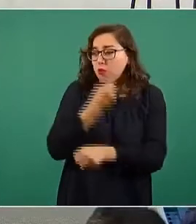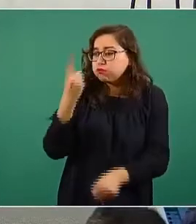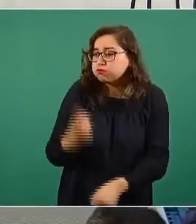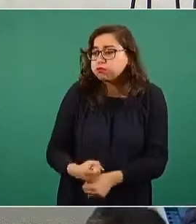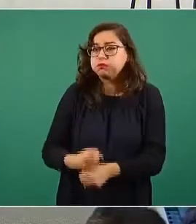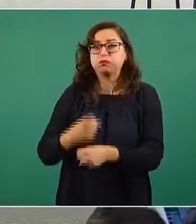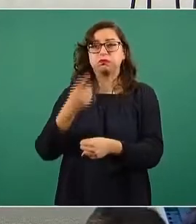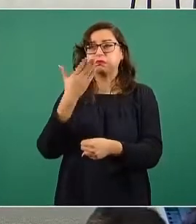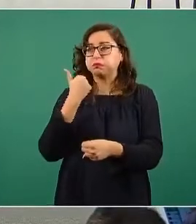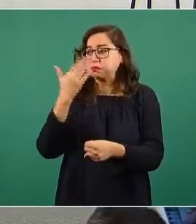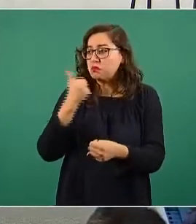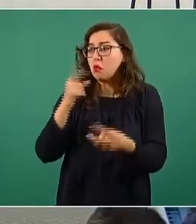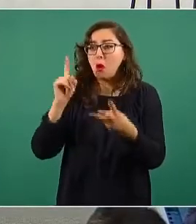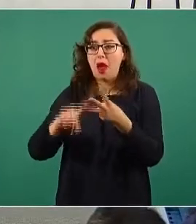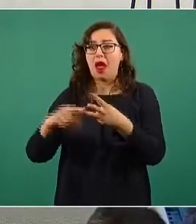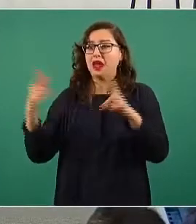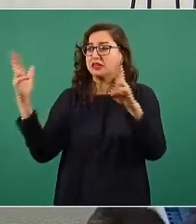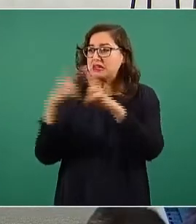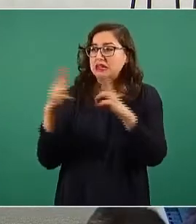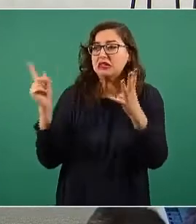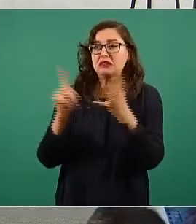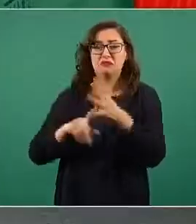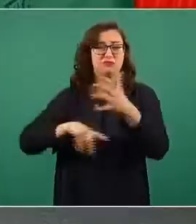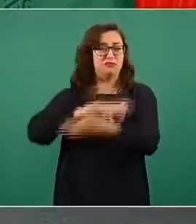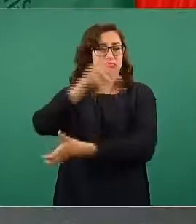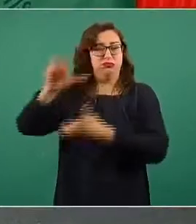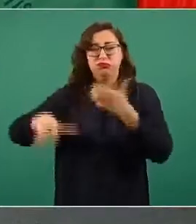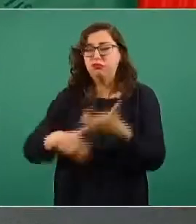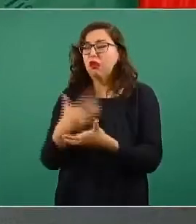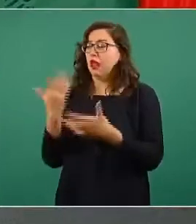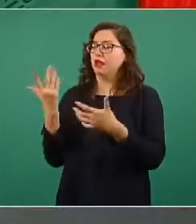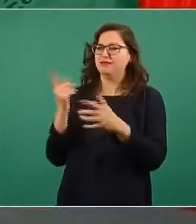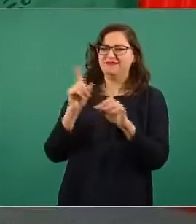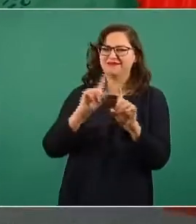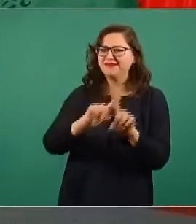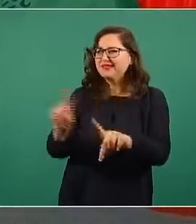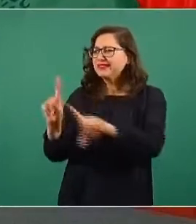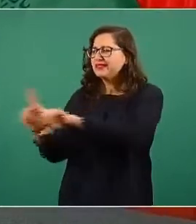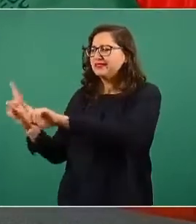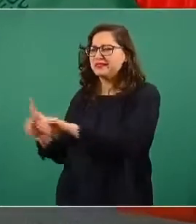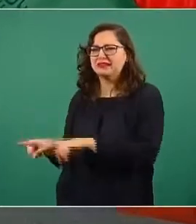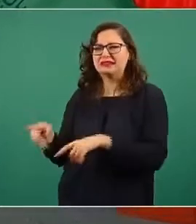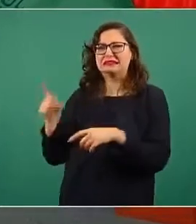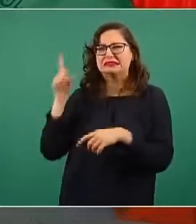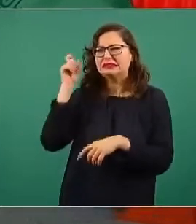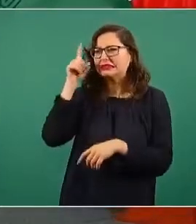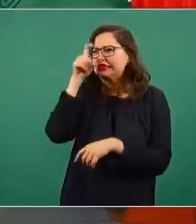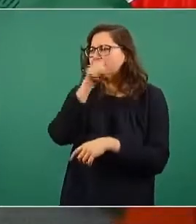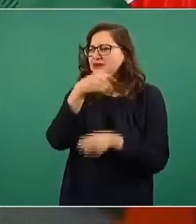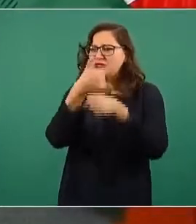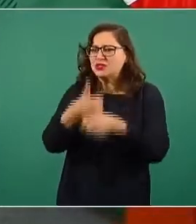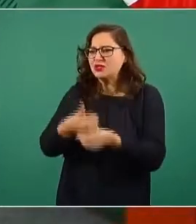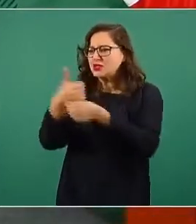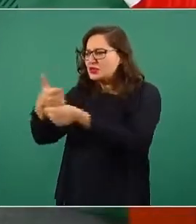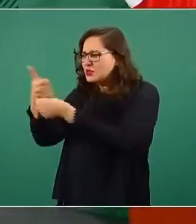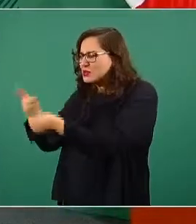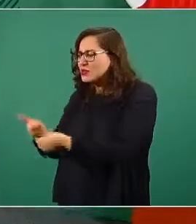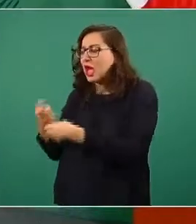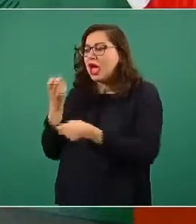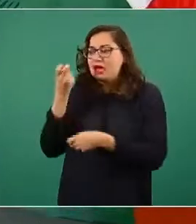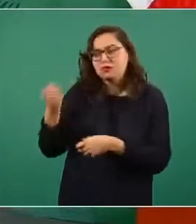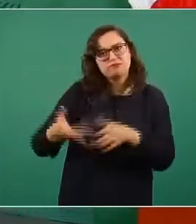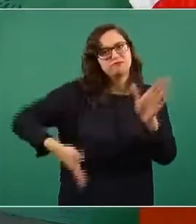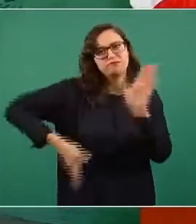o cuestiones religiosas y, en fin, tantos temas por los cuales las personas migran, pero atendiendo las causas, sobre